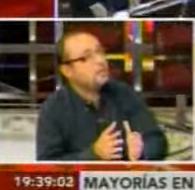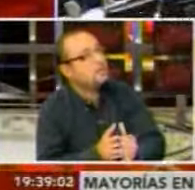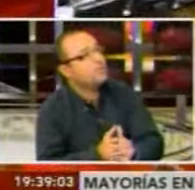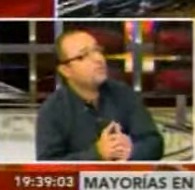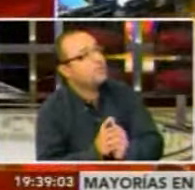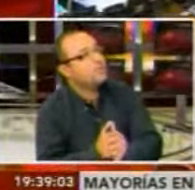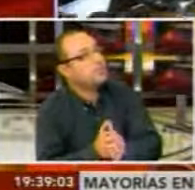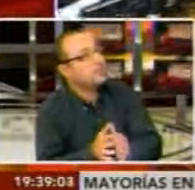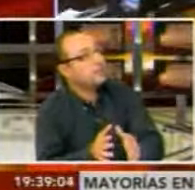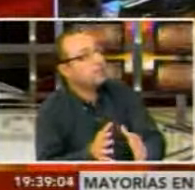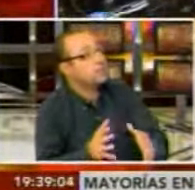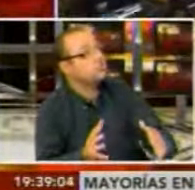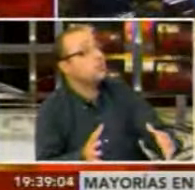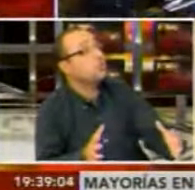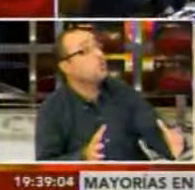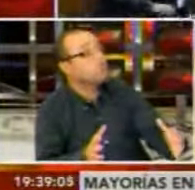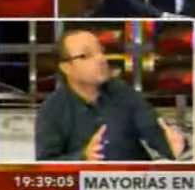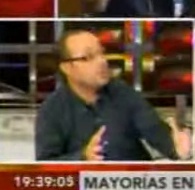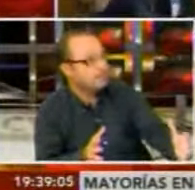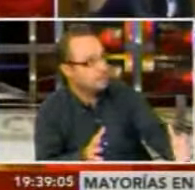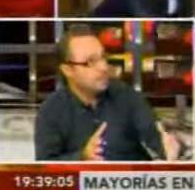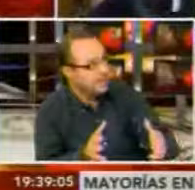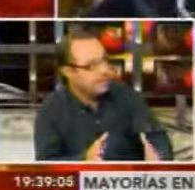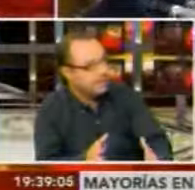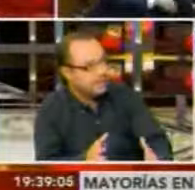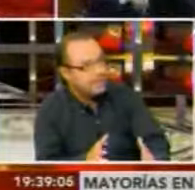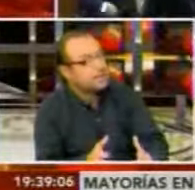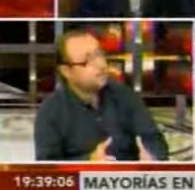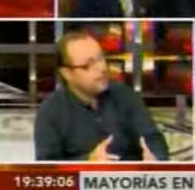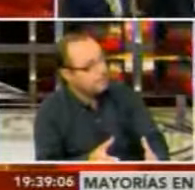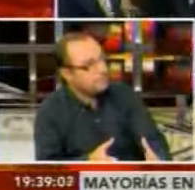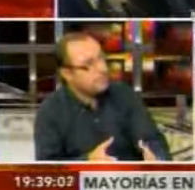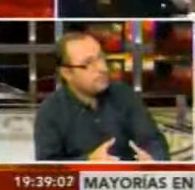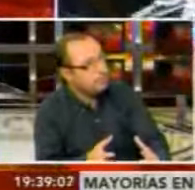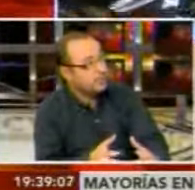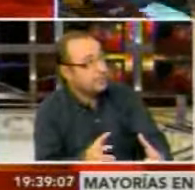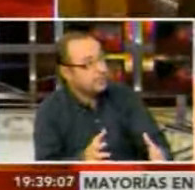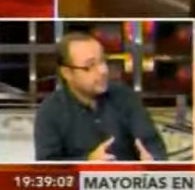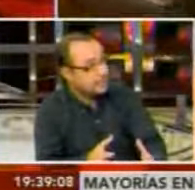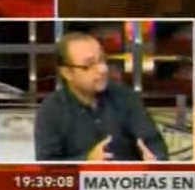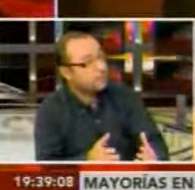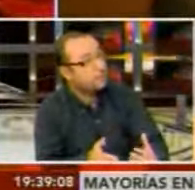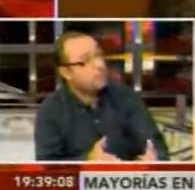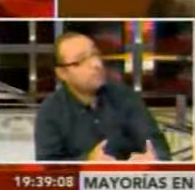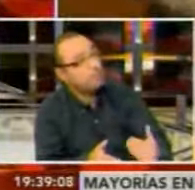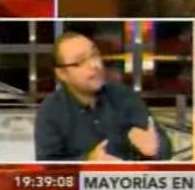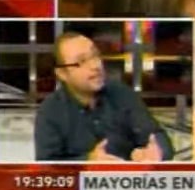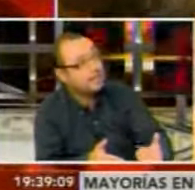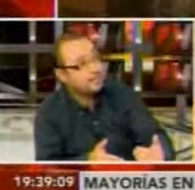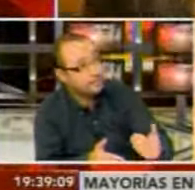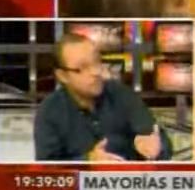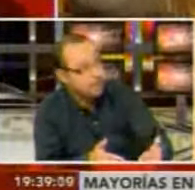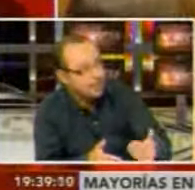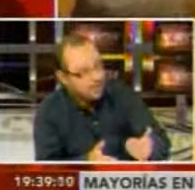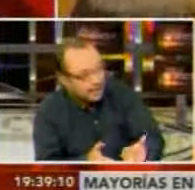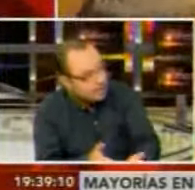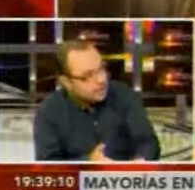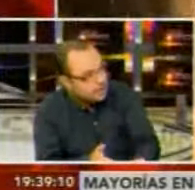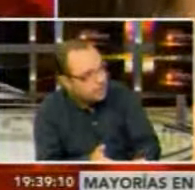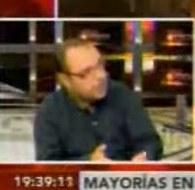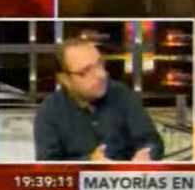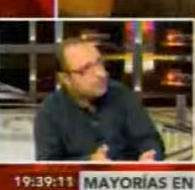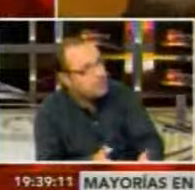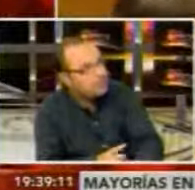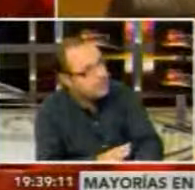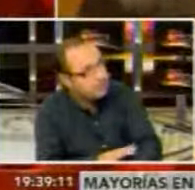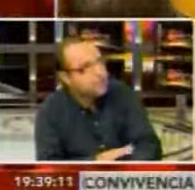dice en el fútbol. Es decir, que por las mismas disputas internas se produzca una parálisis decisoria entre ejecutivo y legislativo, y ahí sí que se genera el